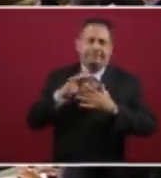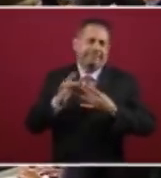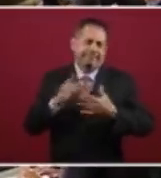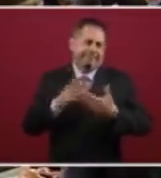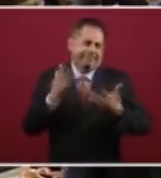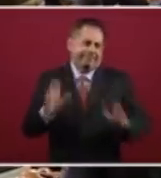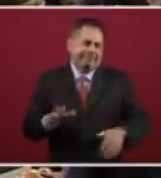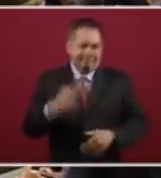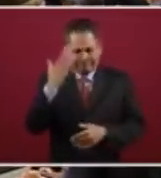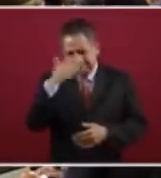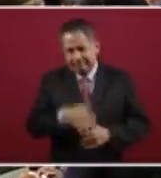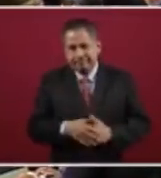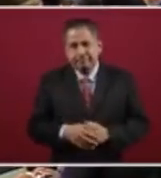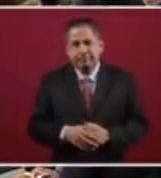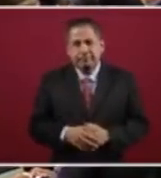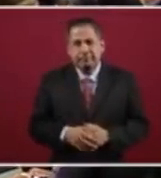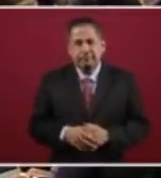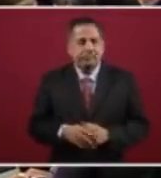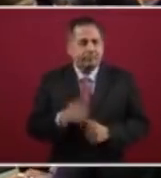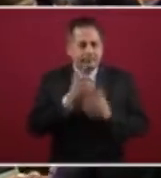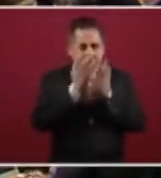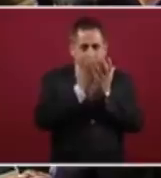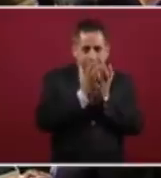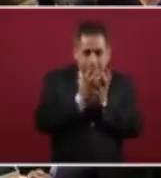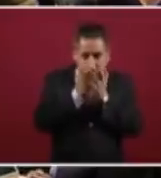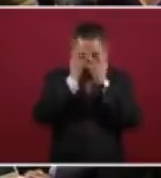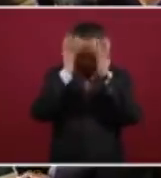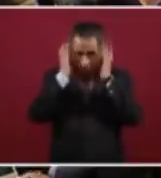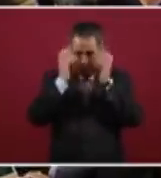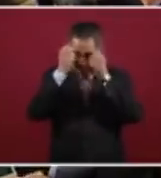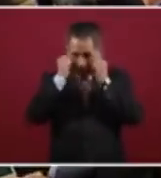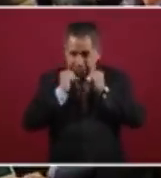los que se tapan la cara y se